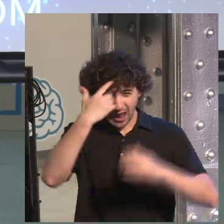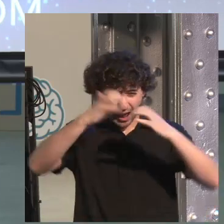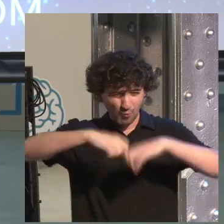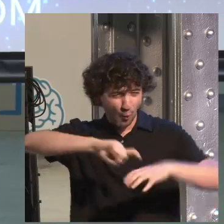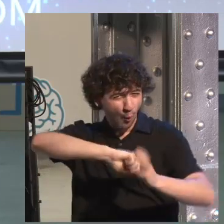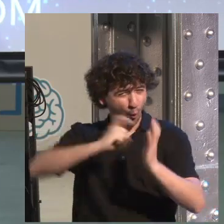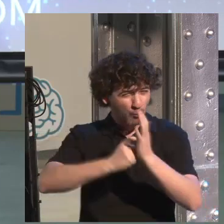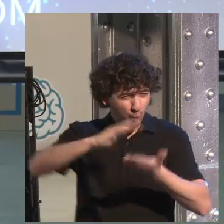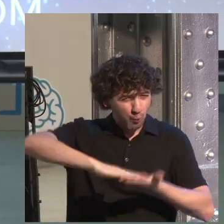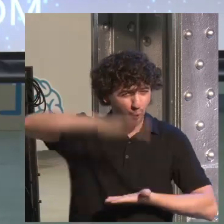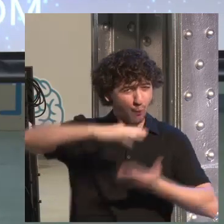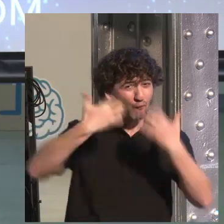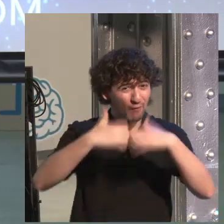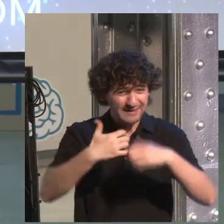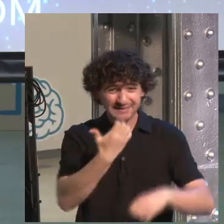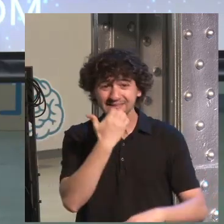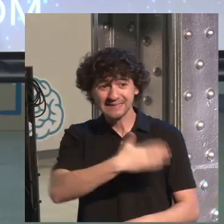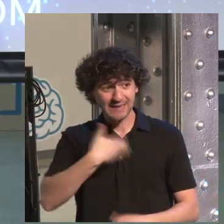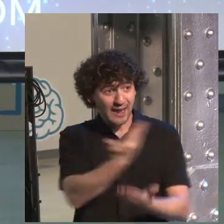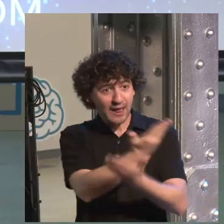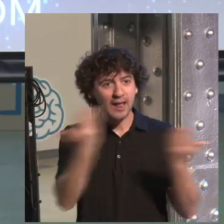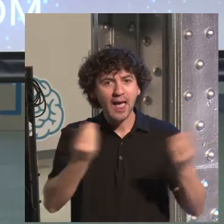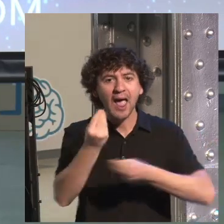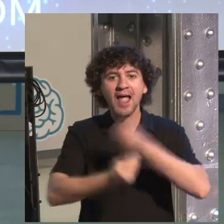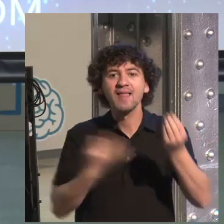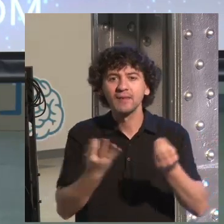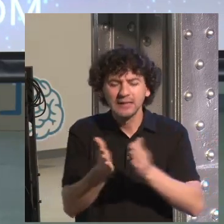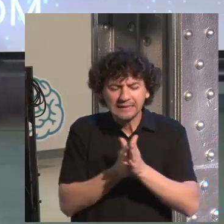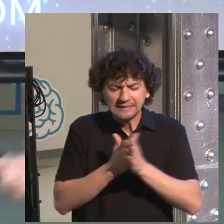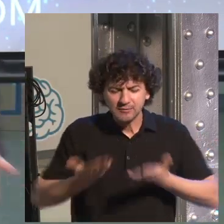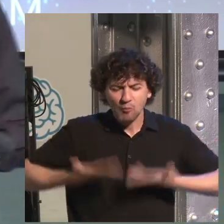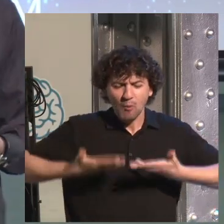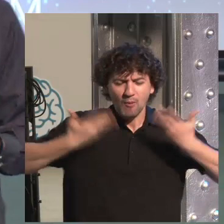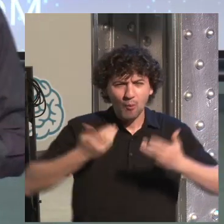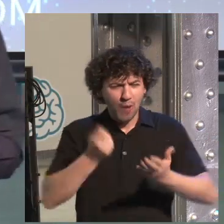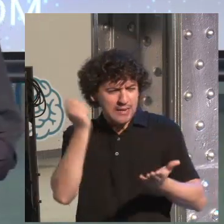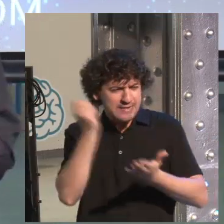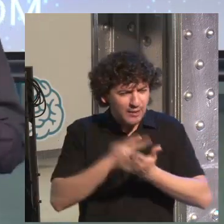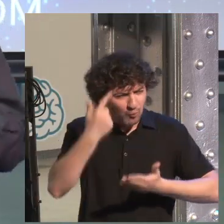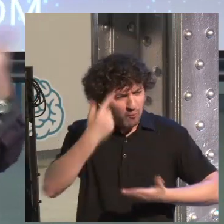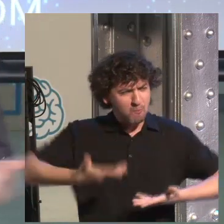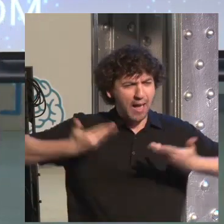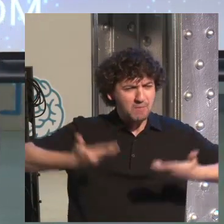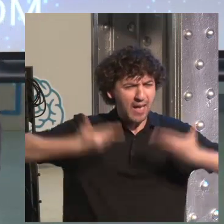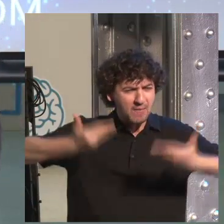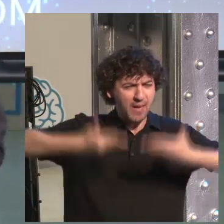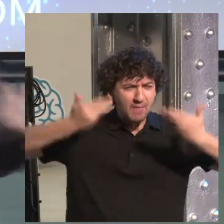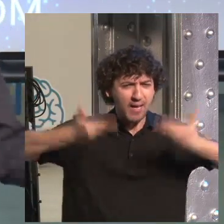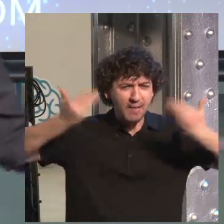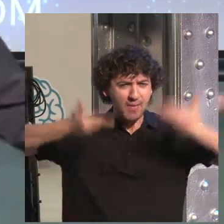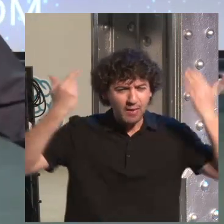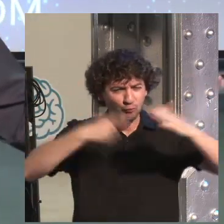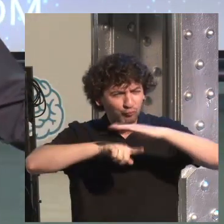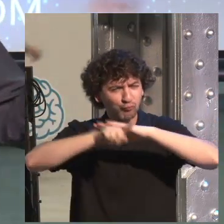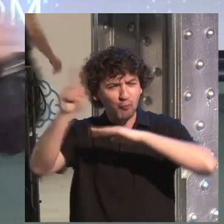de vuestro cerebro, lo único que tenéis que hacer es estimularlo continuamente, desafiarlo con cosas nuevas, cosas excitantes, como